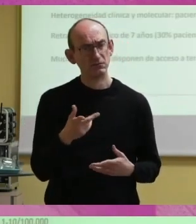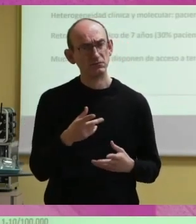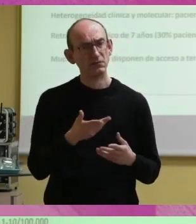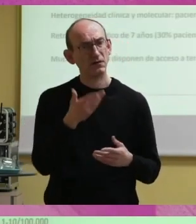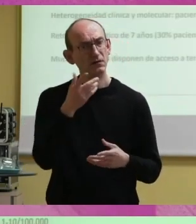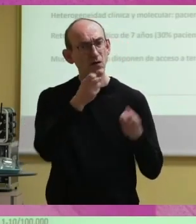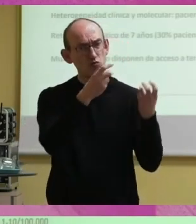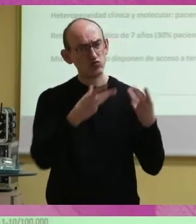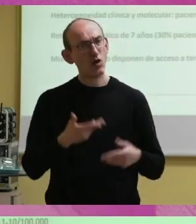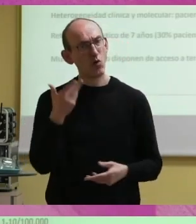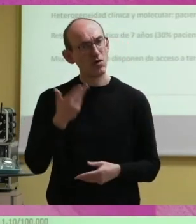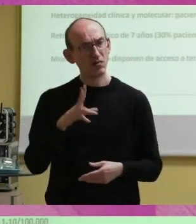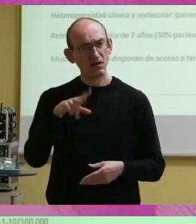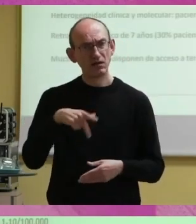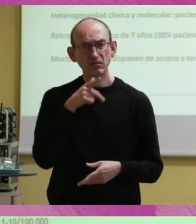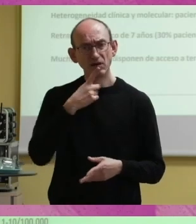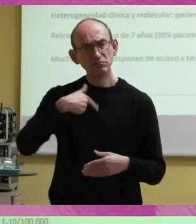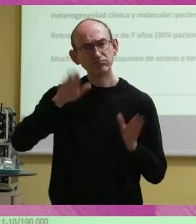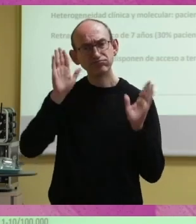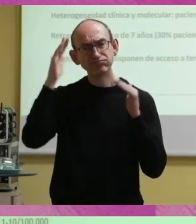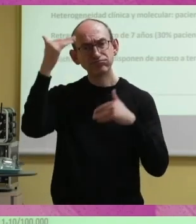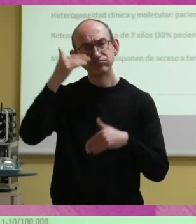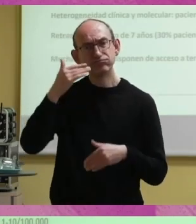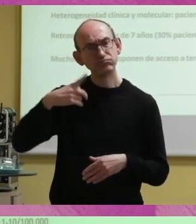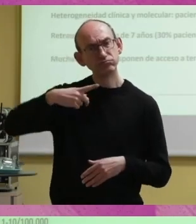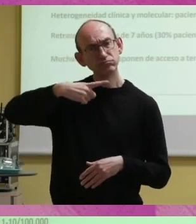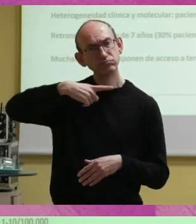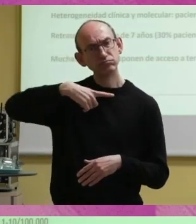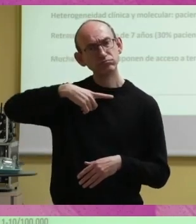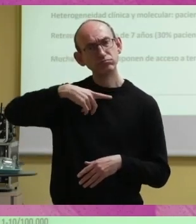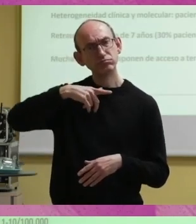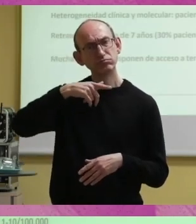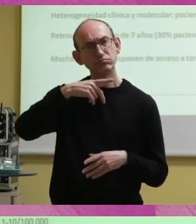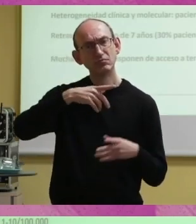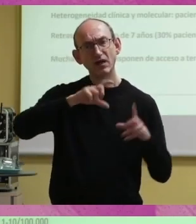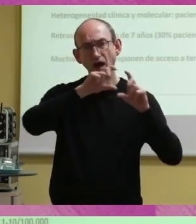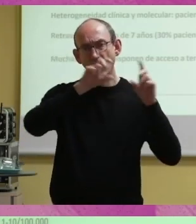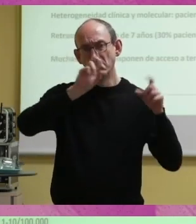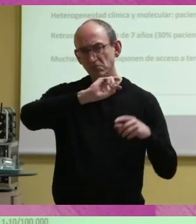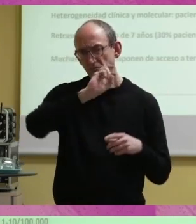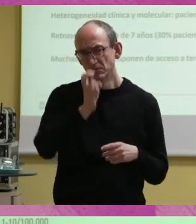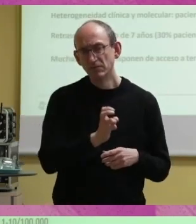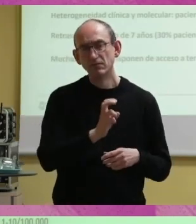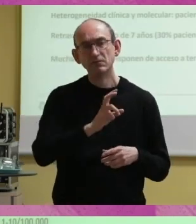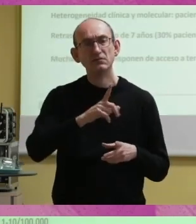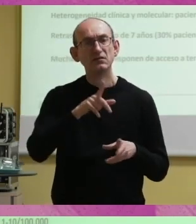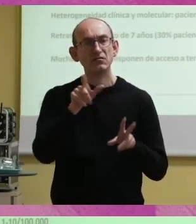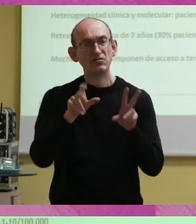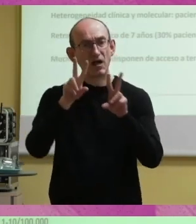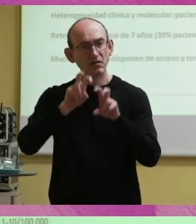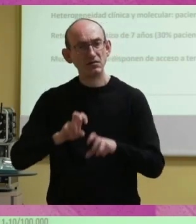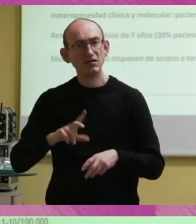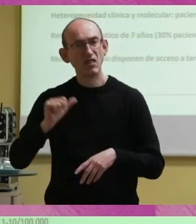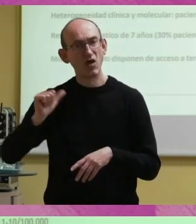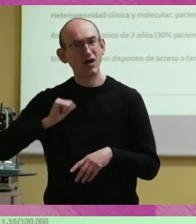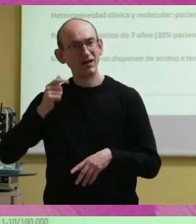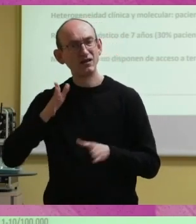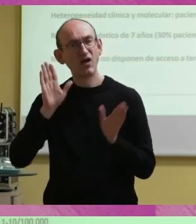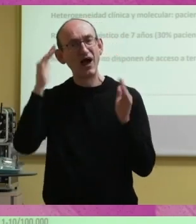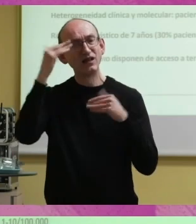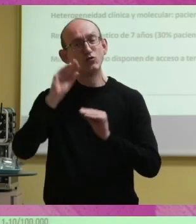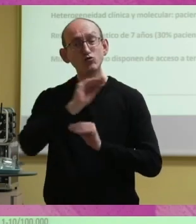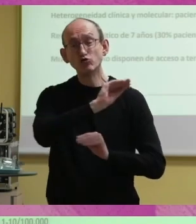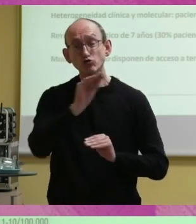importante y que merece toda la atención de agencias, de investigadores, de clínicos, etc.